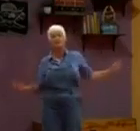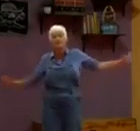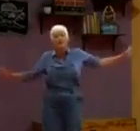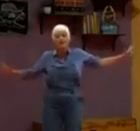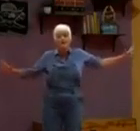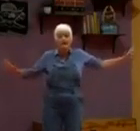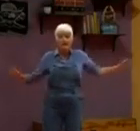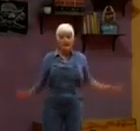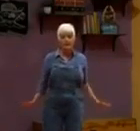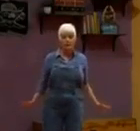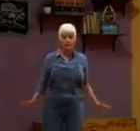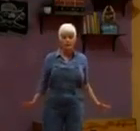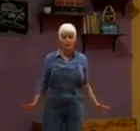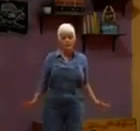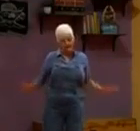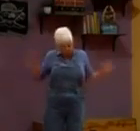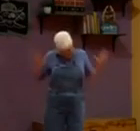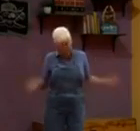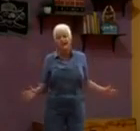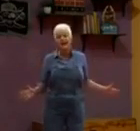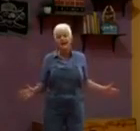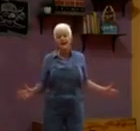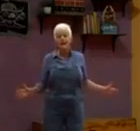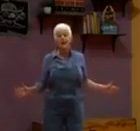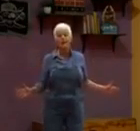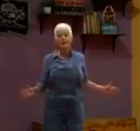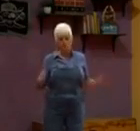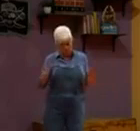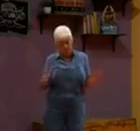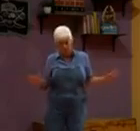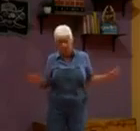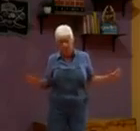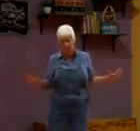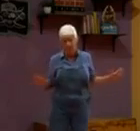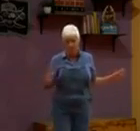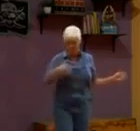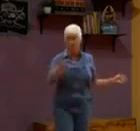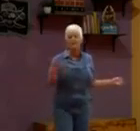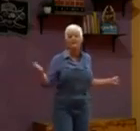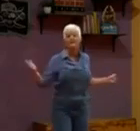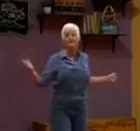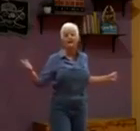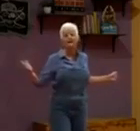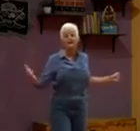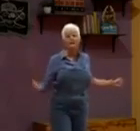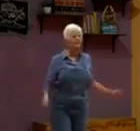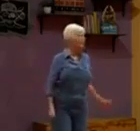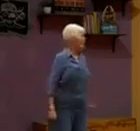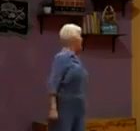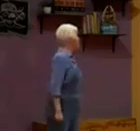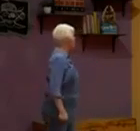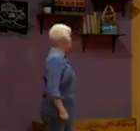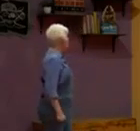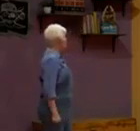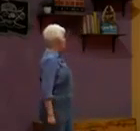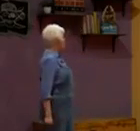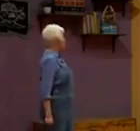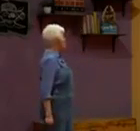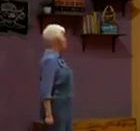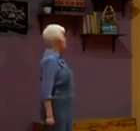reino de sus cosas. Entonces el rey león, como persona civilizada, dijo, a